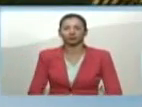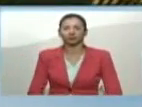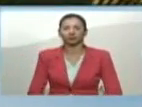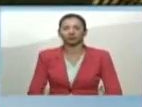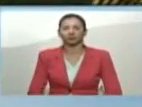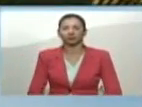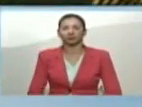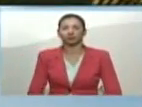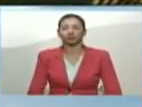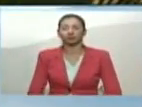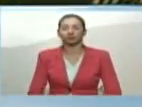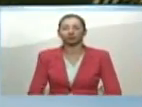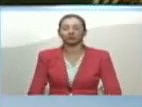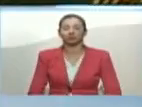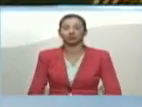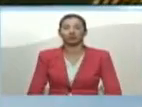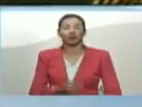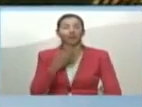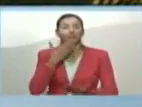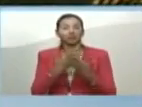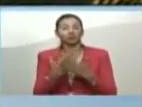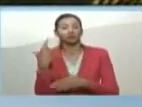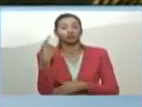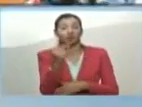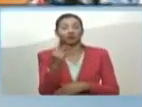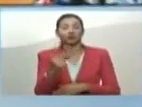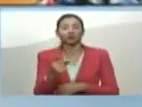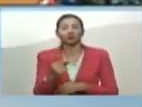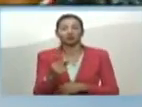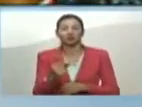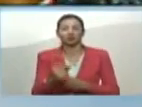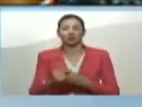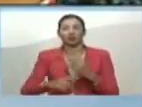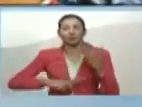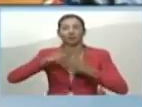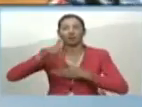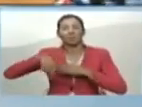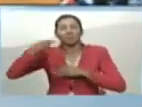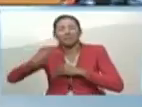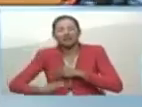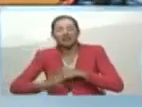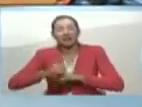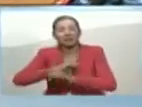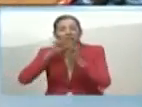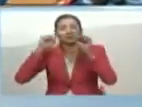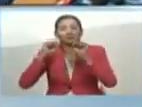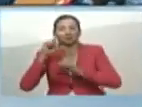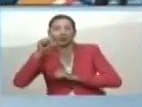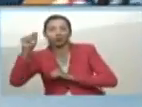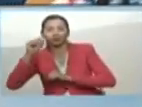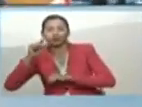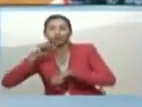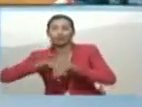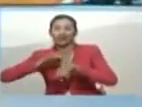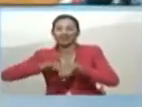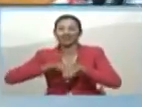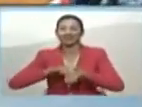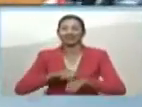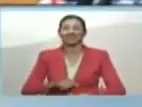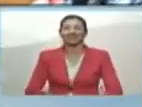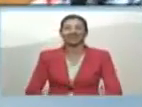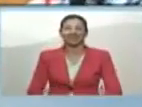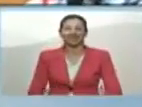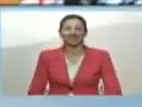Compañero Aristóbulo ha pedido permiso para retirarse porque tiene un programa muy temprano. Vamos a concedérselo, ¿verdad? El